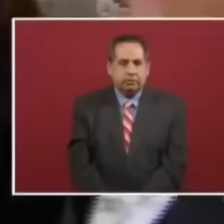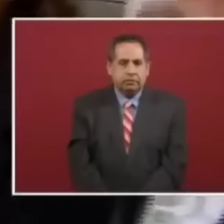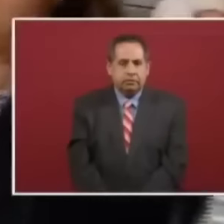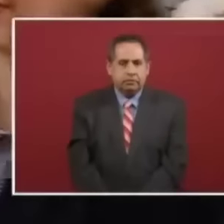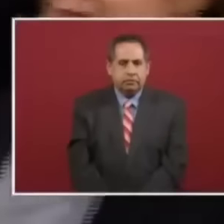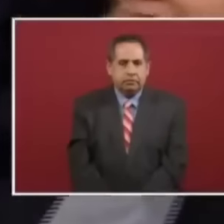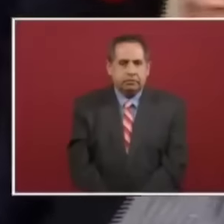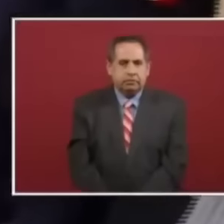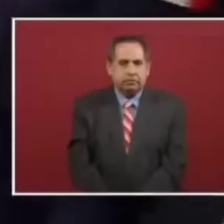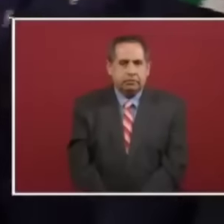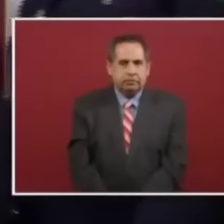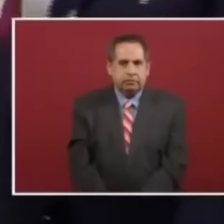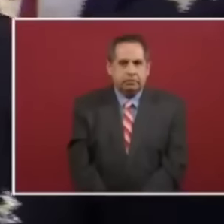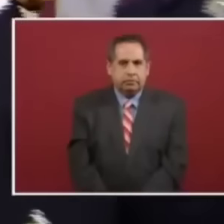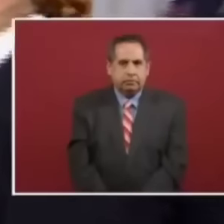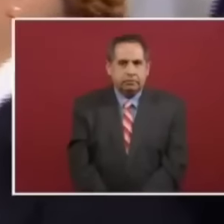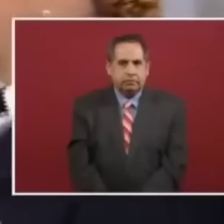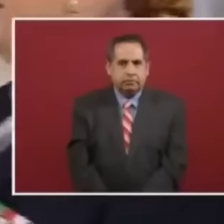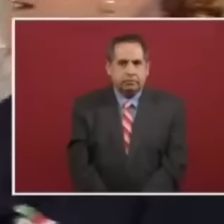Hermoso cariño,